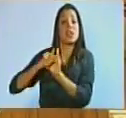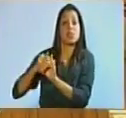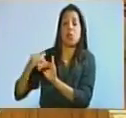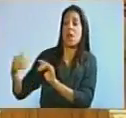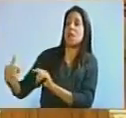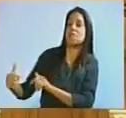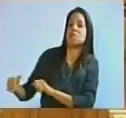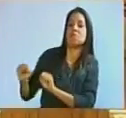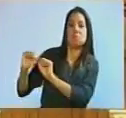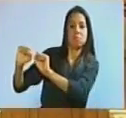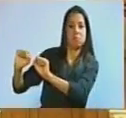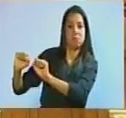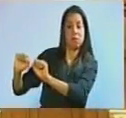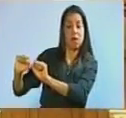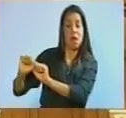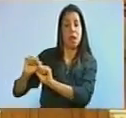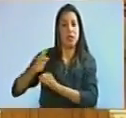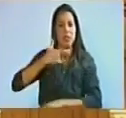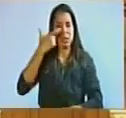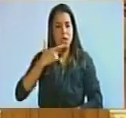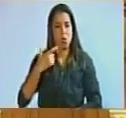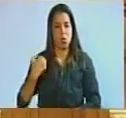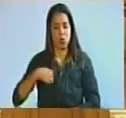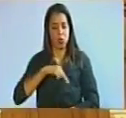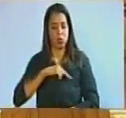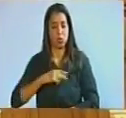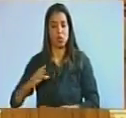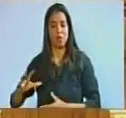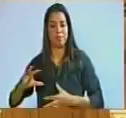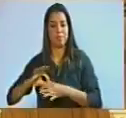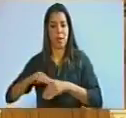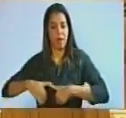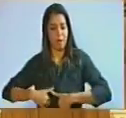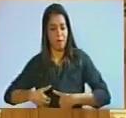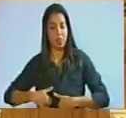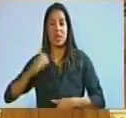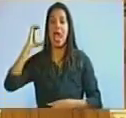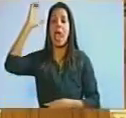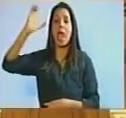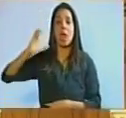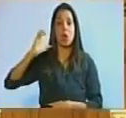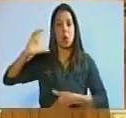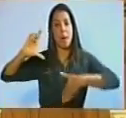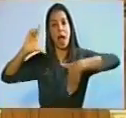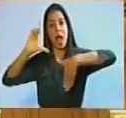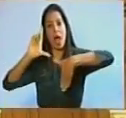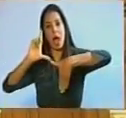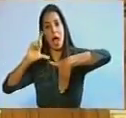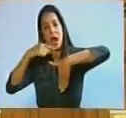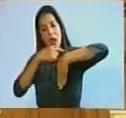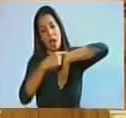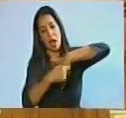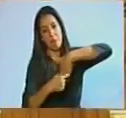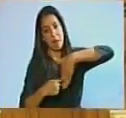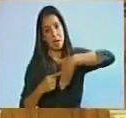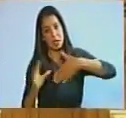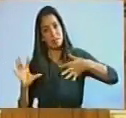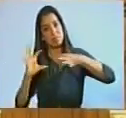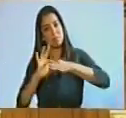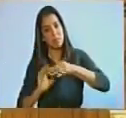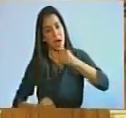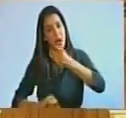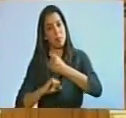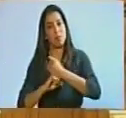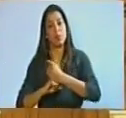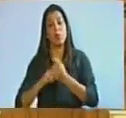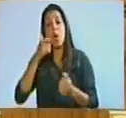seguro que este esfuerzo va a ser acompañado por los pueblos de Europa, de América Latina y, por supuesto, el propio pueblo de los